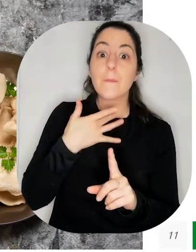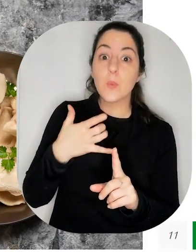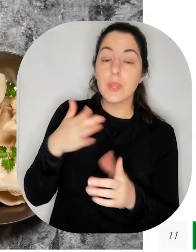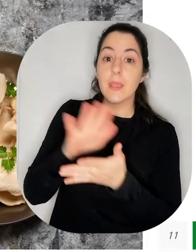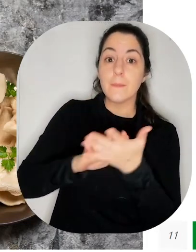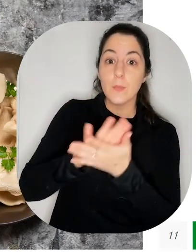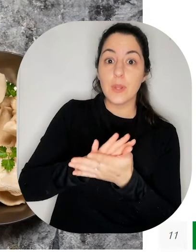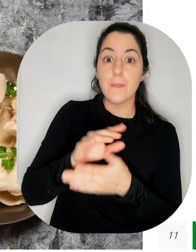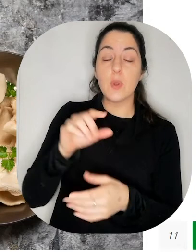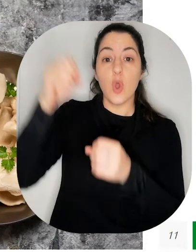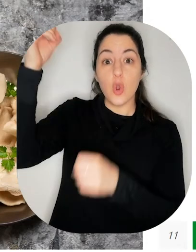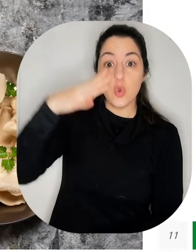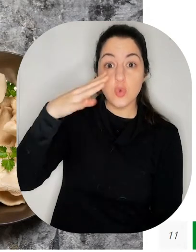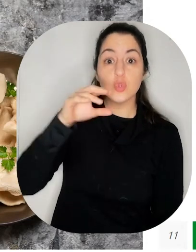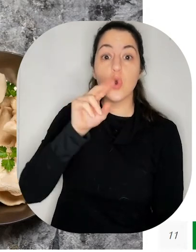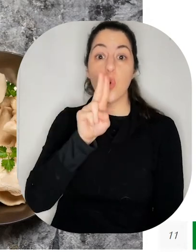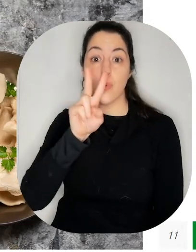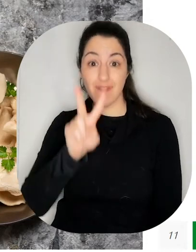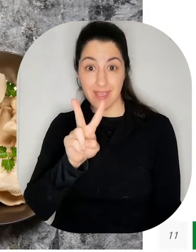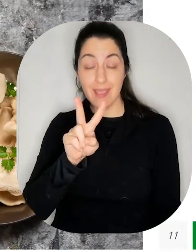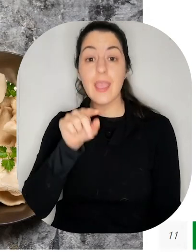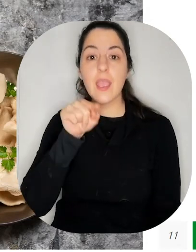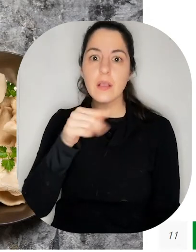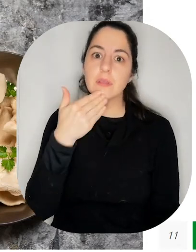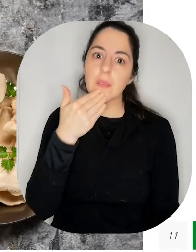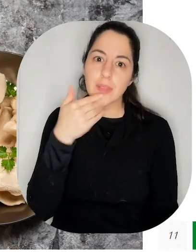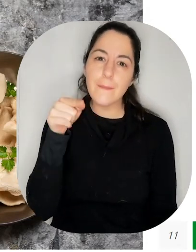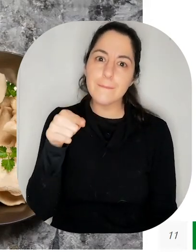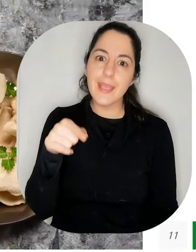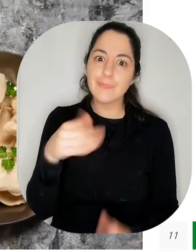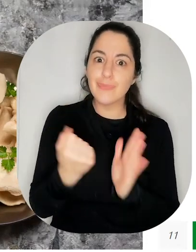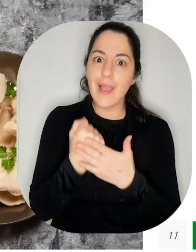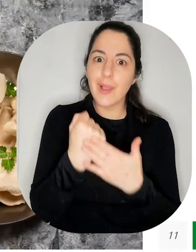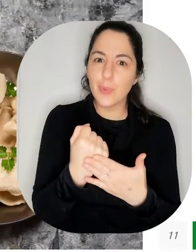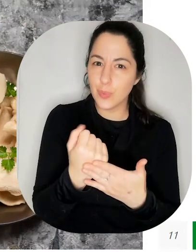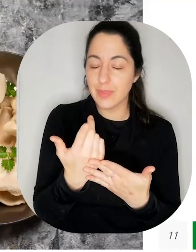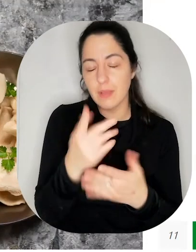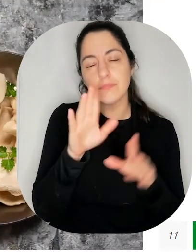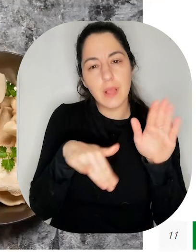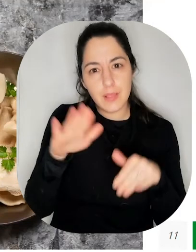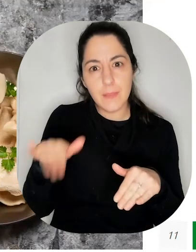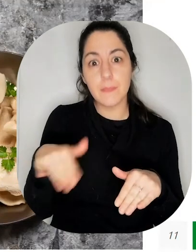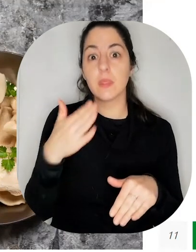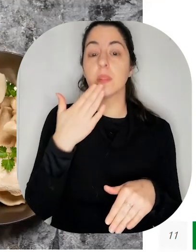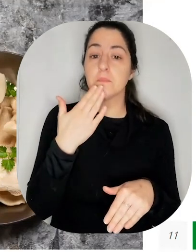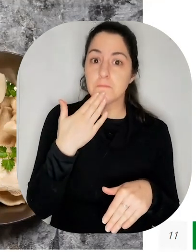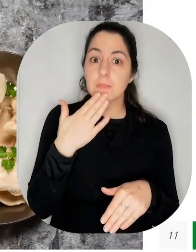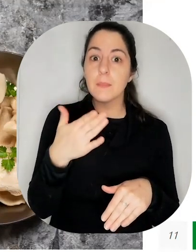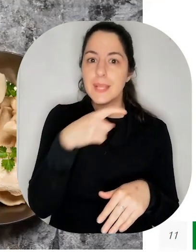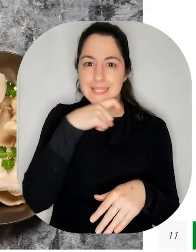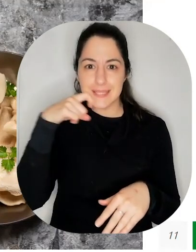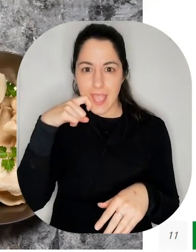con la luz ultravioleta. Y además sabemos que entre secado en microondas, liofilizado y otros tipos,